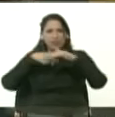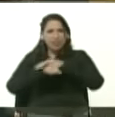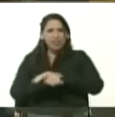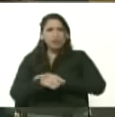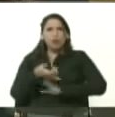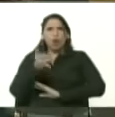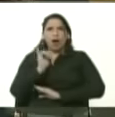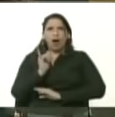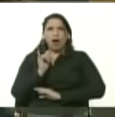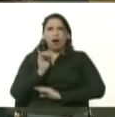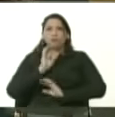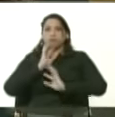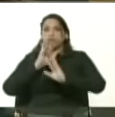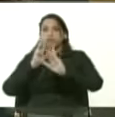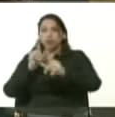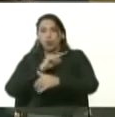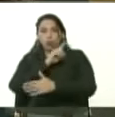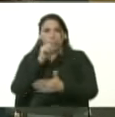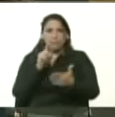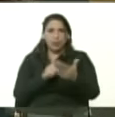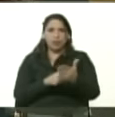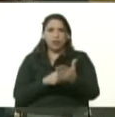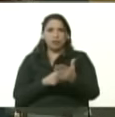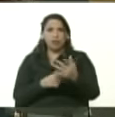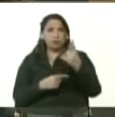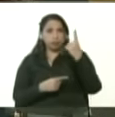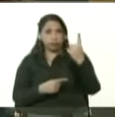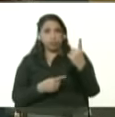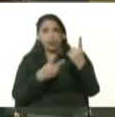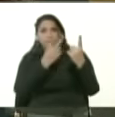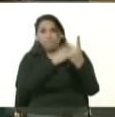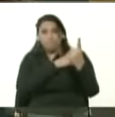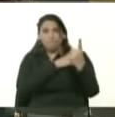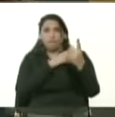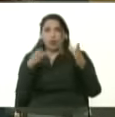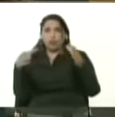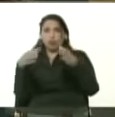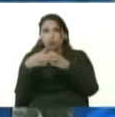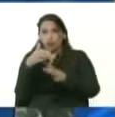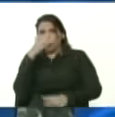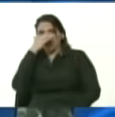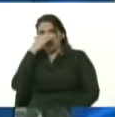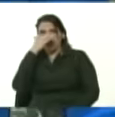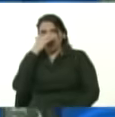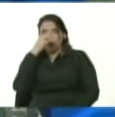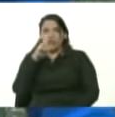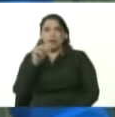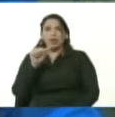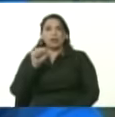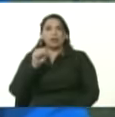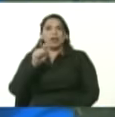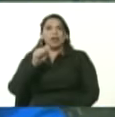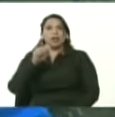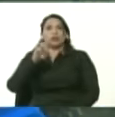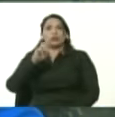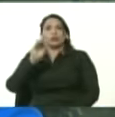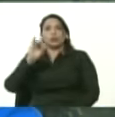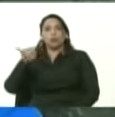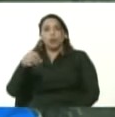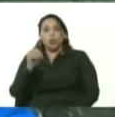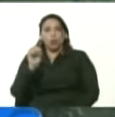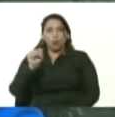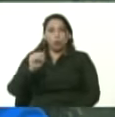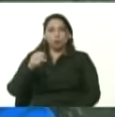confesión completa de un cabecilla de la banda paramilitar Los Rastrojos, ha sido entregado para que se